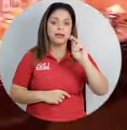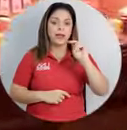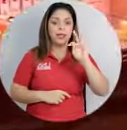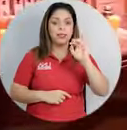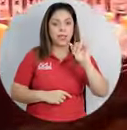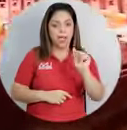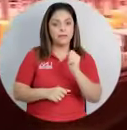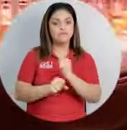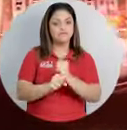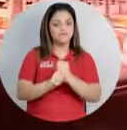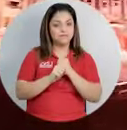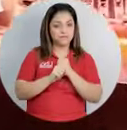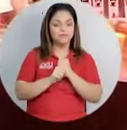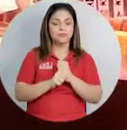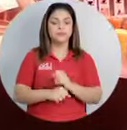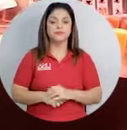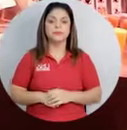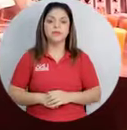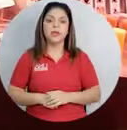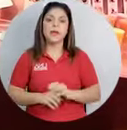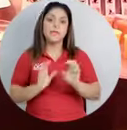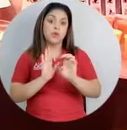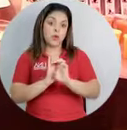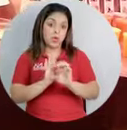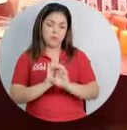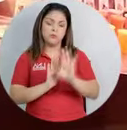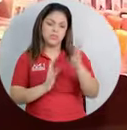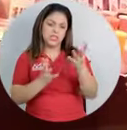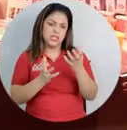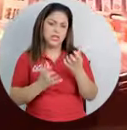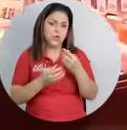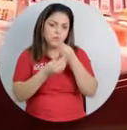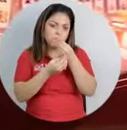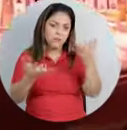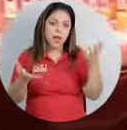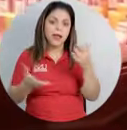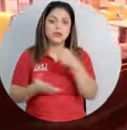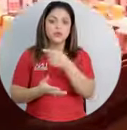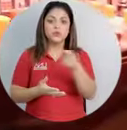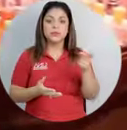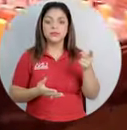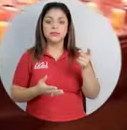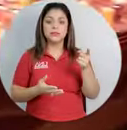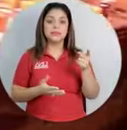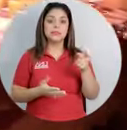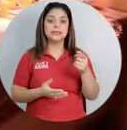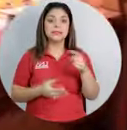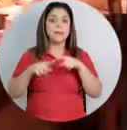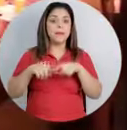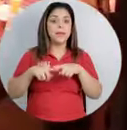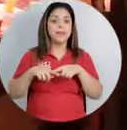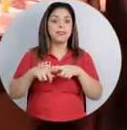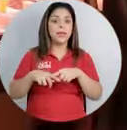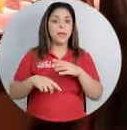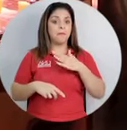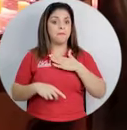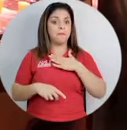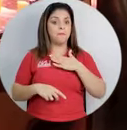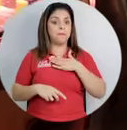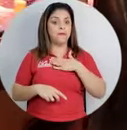del riesgo. En esto quiero hacer un paréntesis, que cuando uno no es, por el tipo de endeudamiento, por el